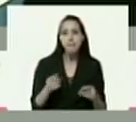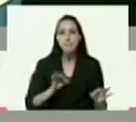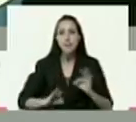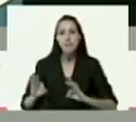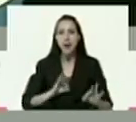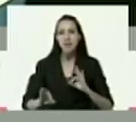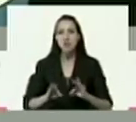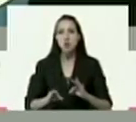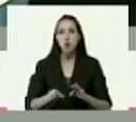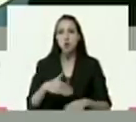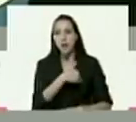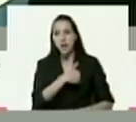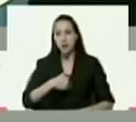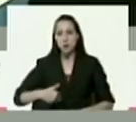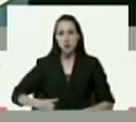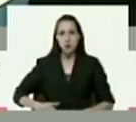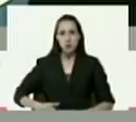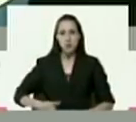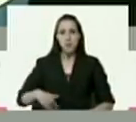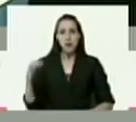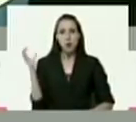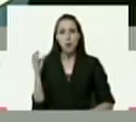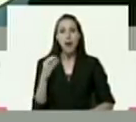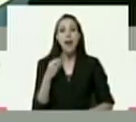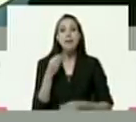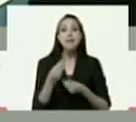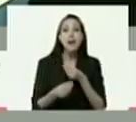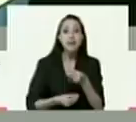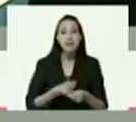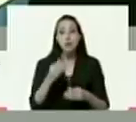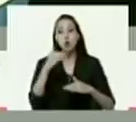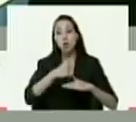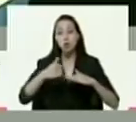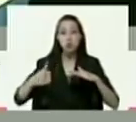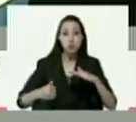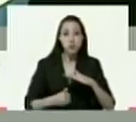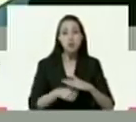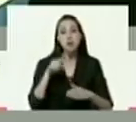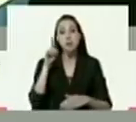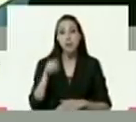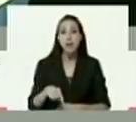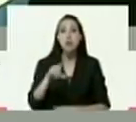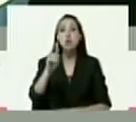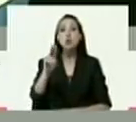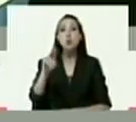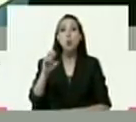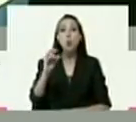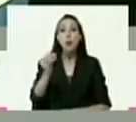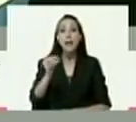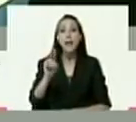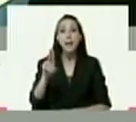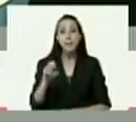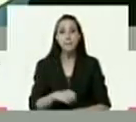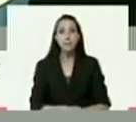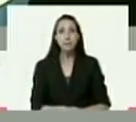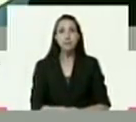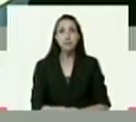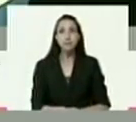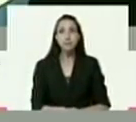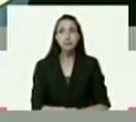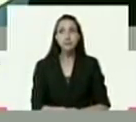por el señor Uribe y el subpresidente de ese país, el señor Duque. Y